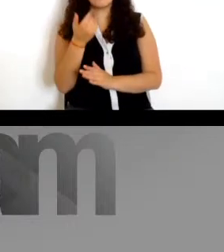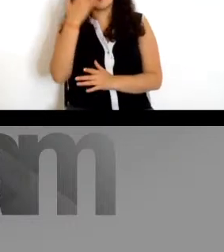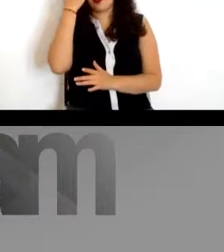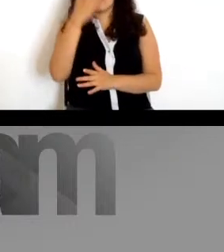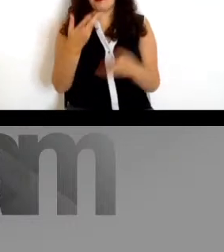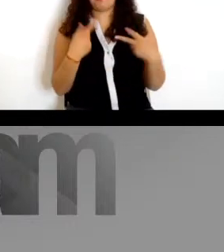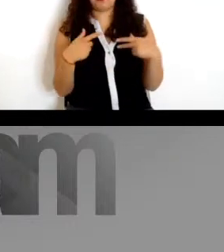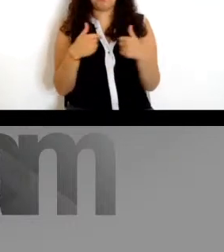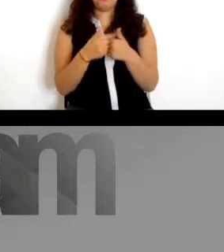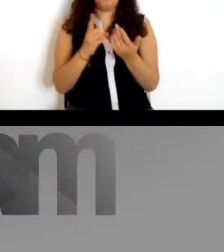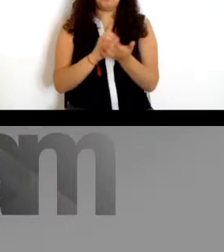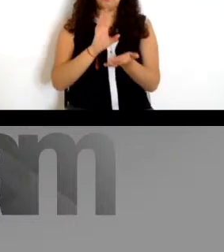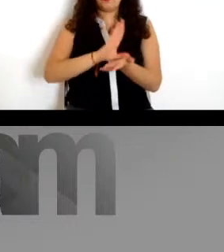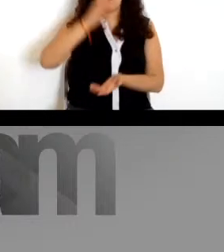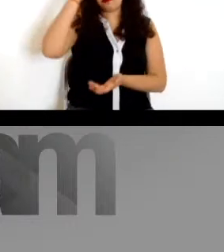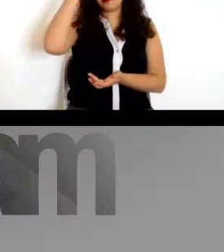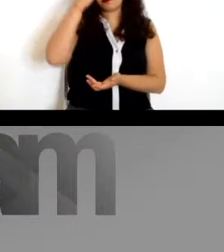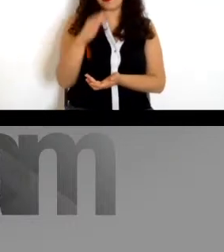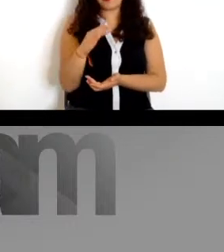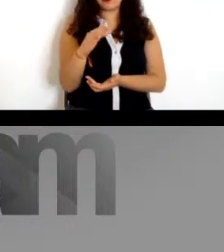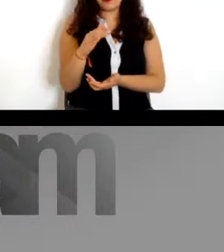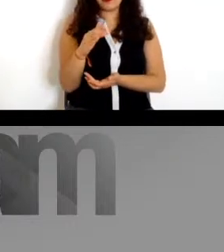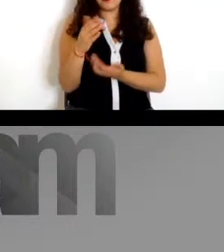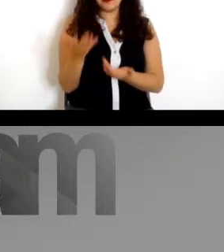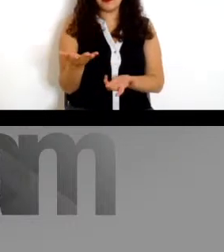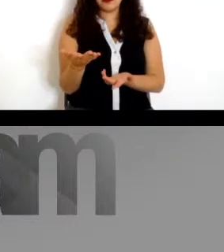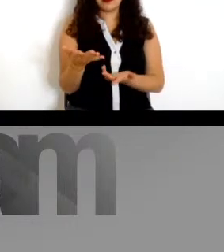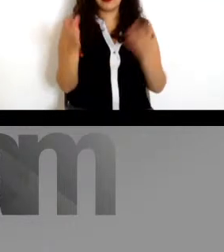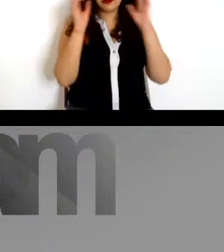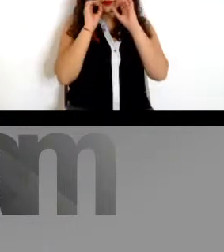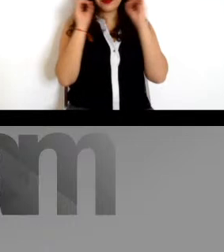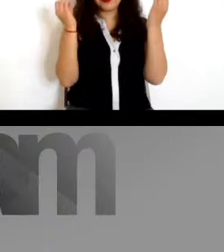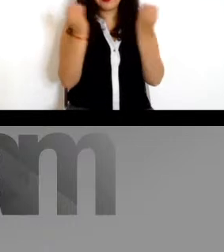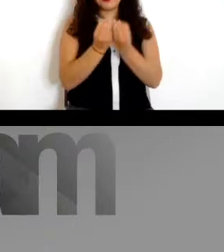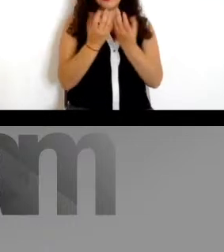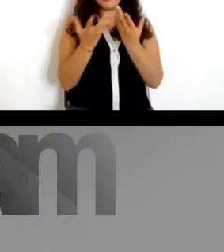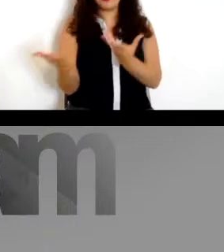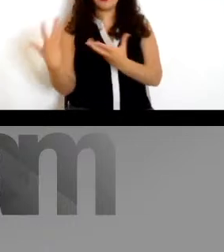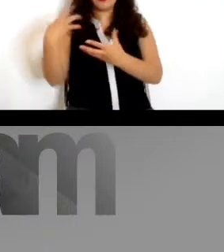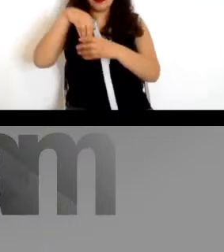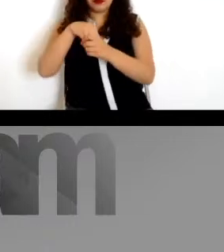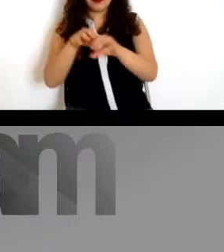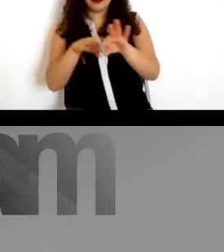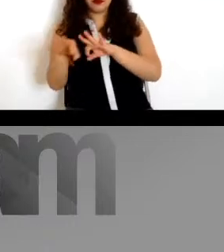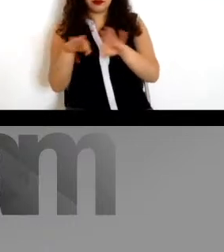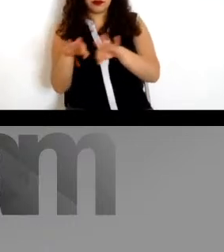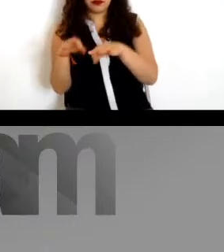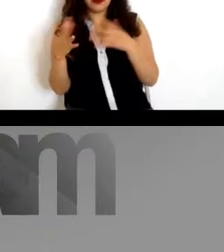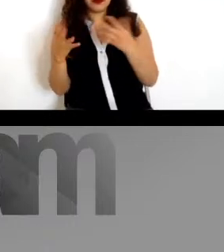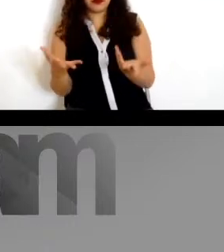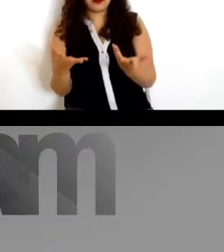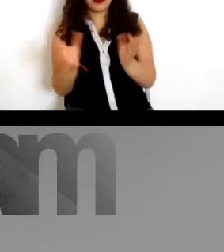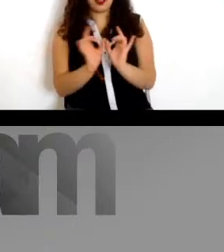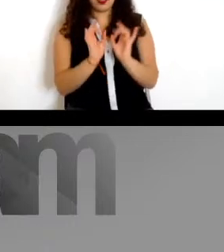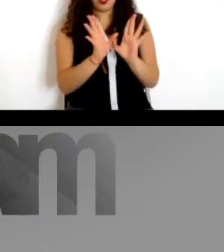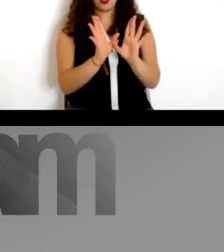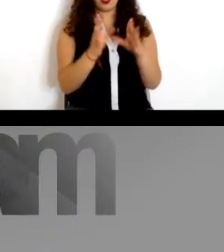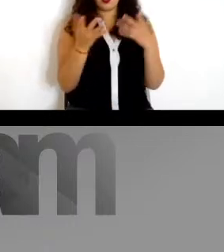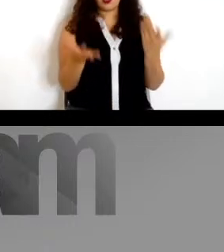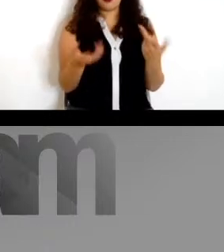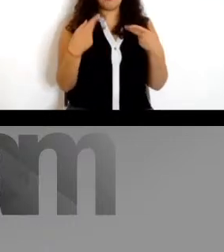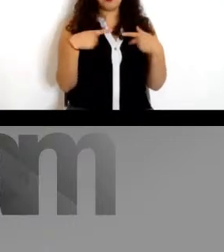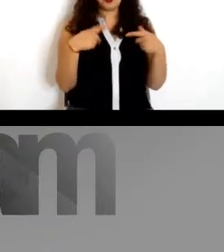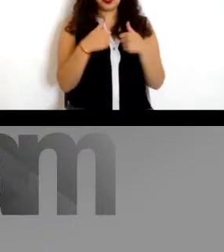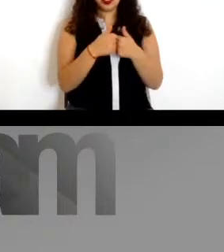con discapacidad, incluso las organizaciones que se dedican a la inclusión laboral, dicen es que de pronto no hay tantas personas